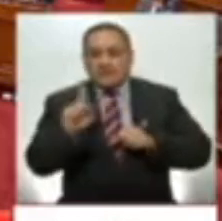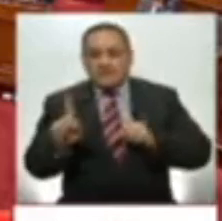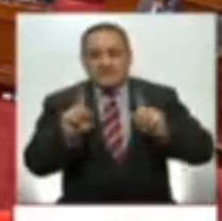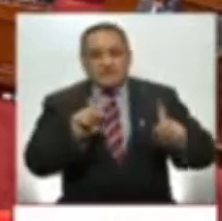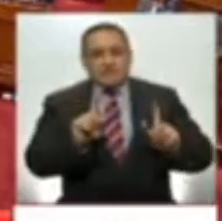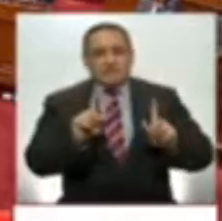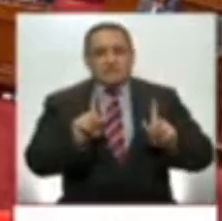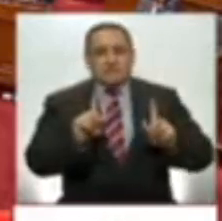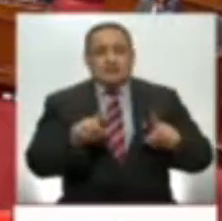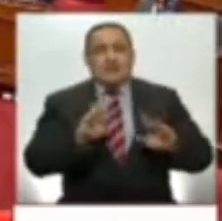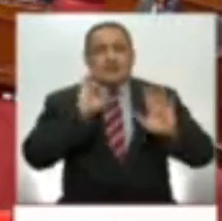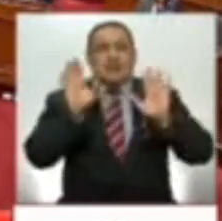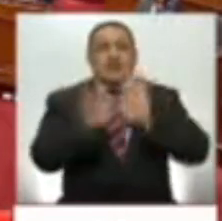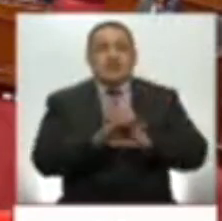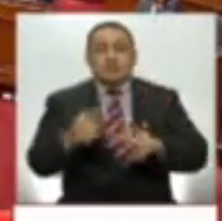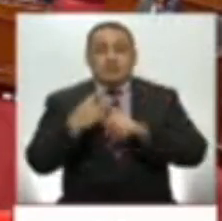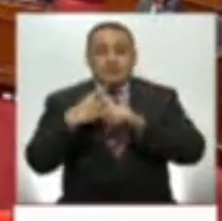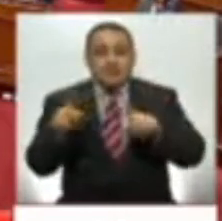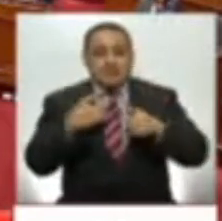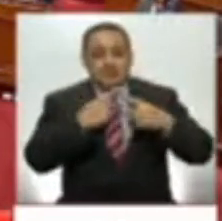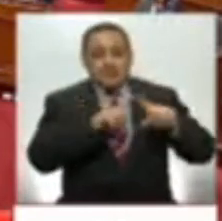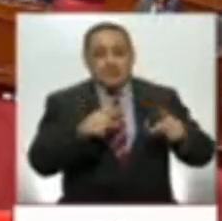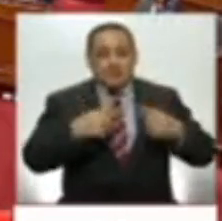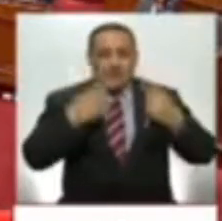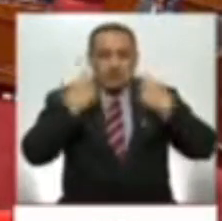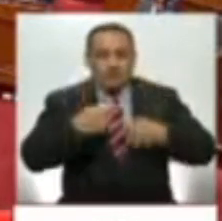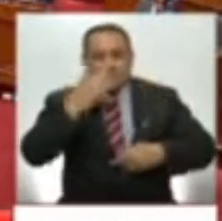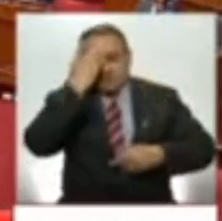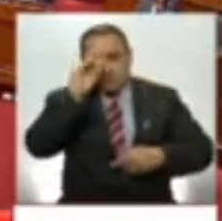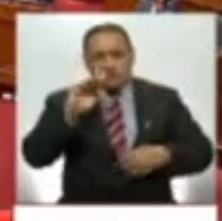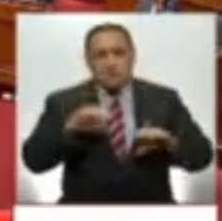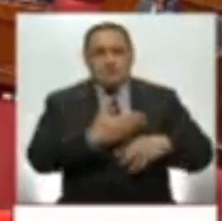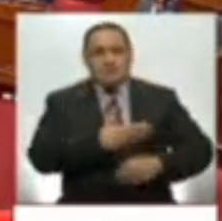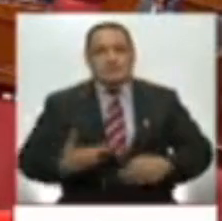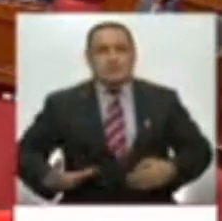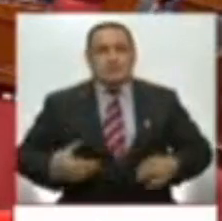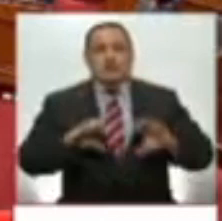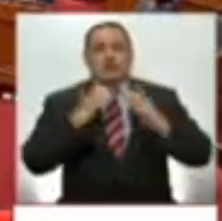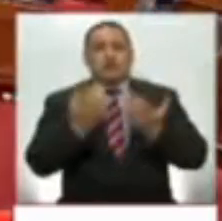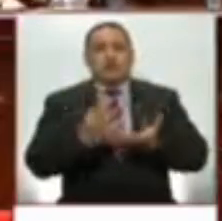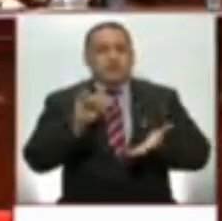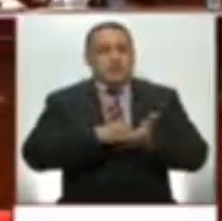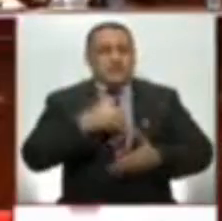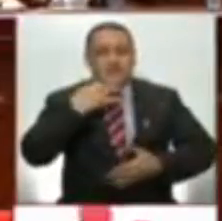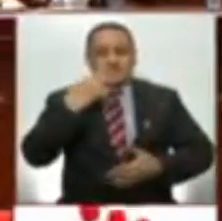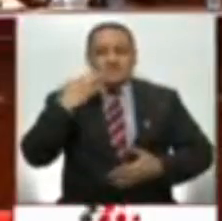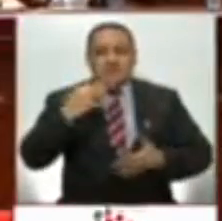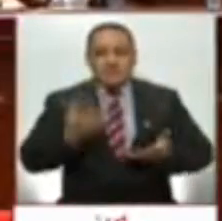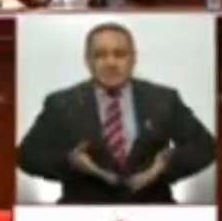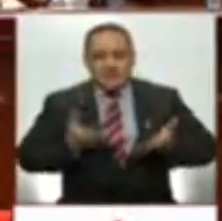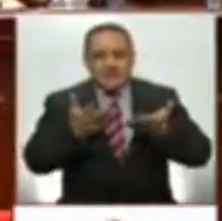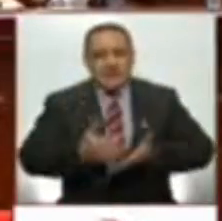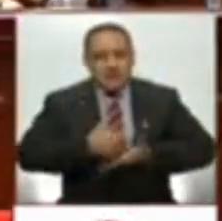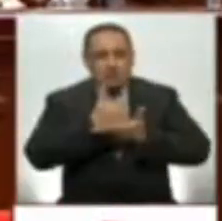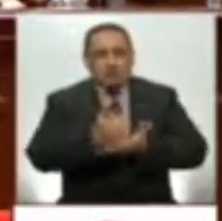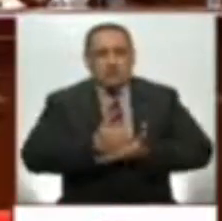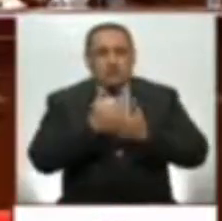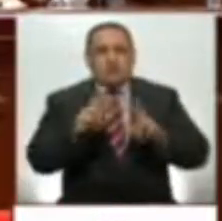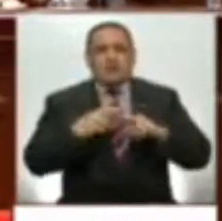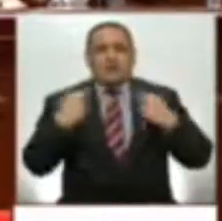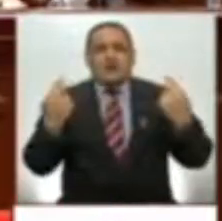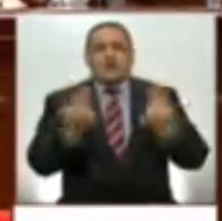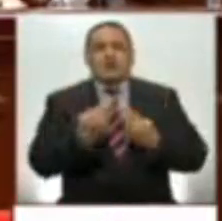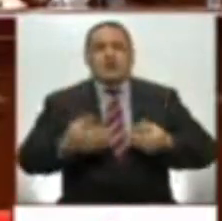otro. En caso de diferencia, prima la decisión del presidente del Congreso, quien en todo momento dará facilidades suficientes para que se reúna